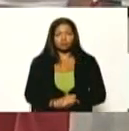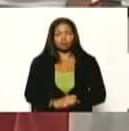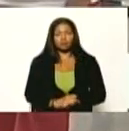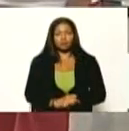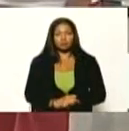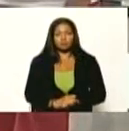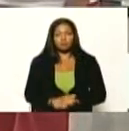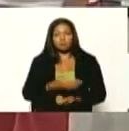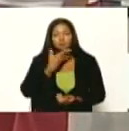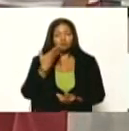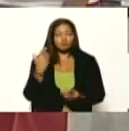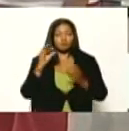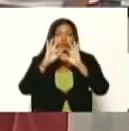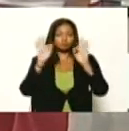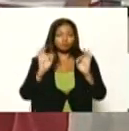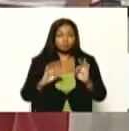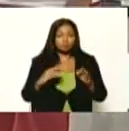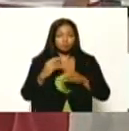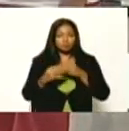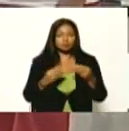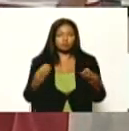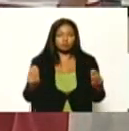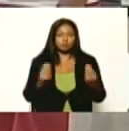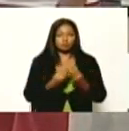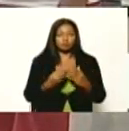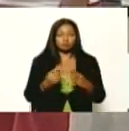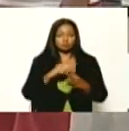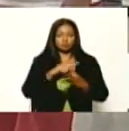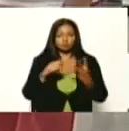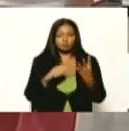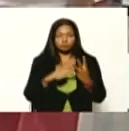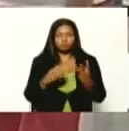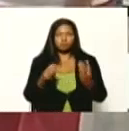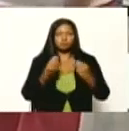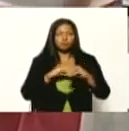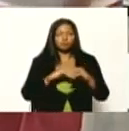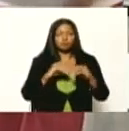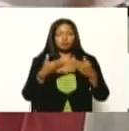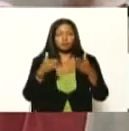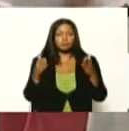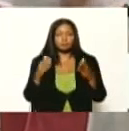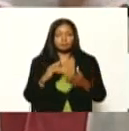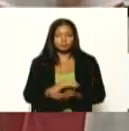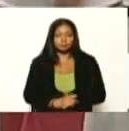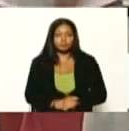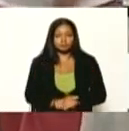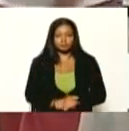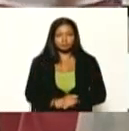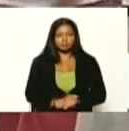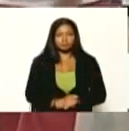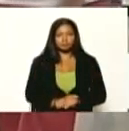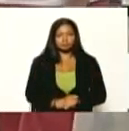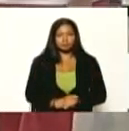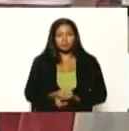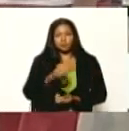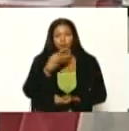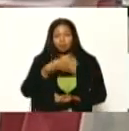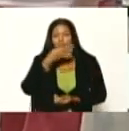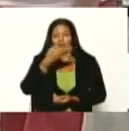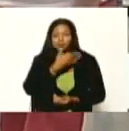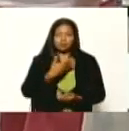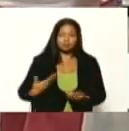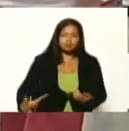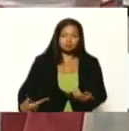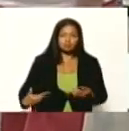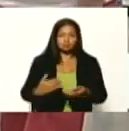mejoramiento conjuntamente con los cuatro consultorios rehabilitados. Buenas tardes, señor